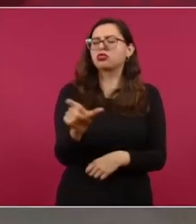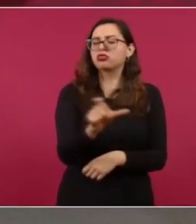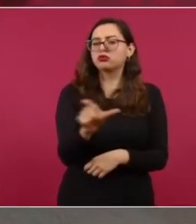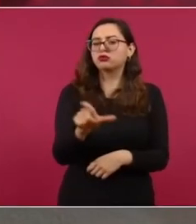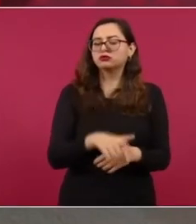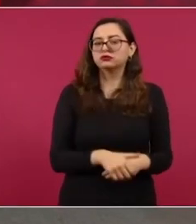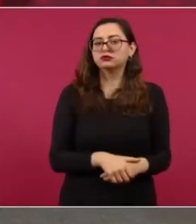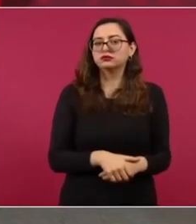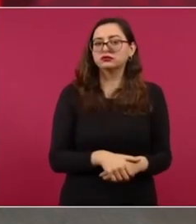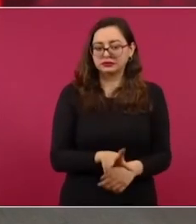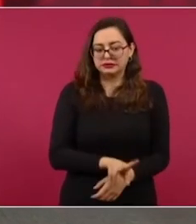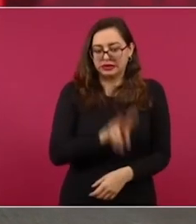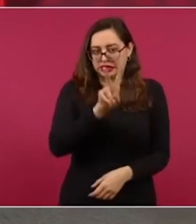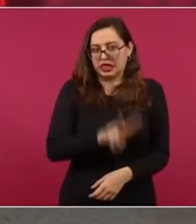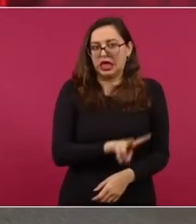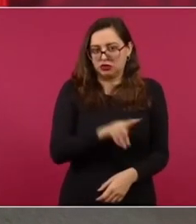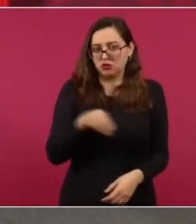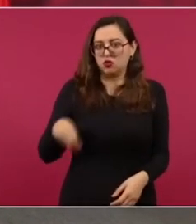conciencia.